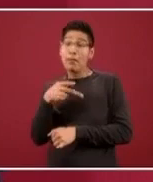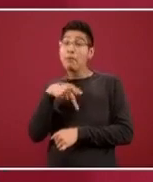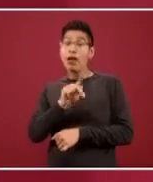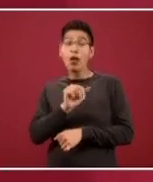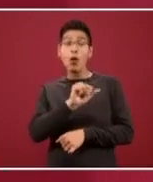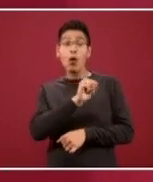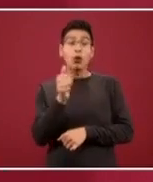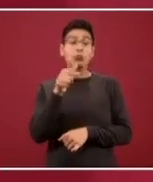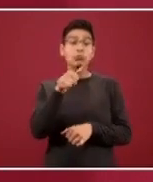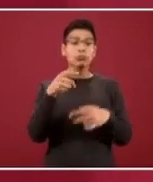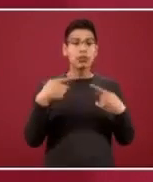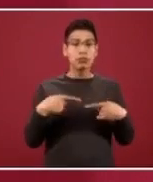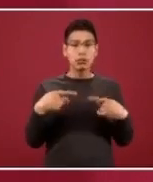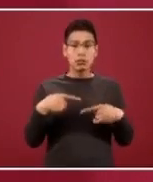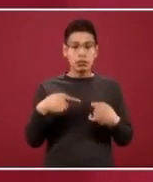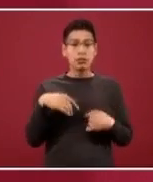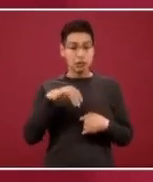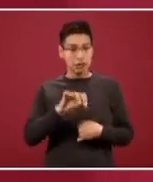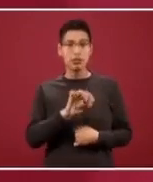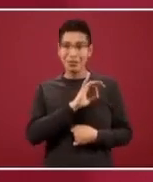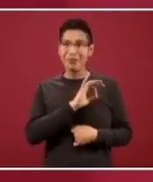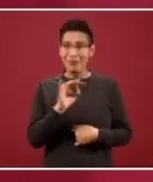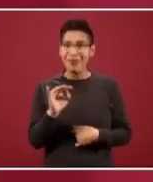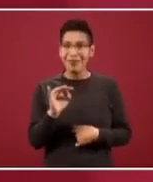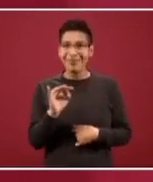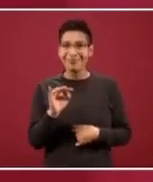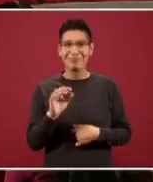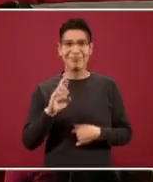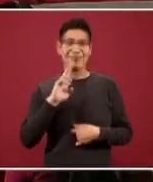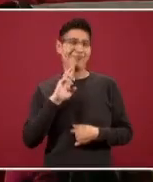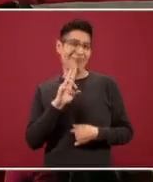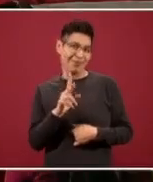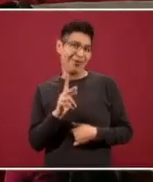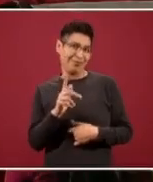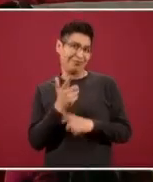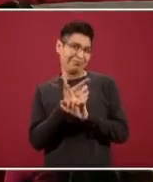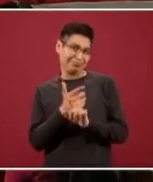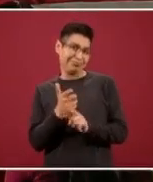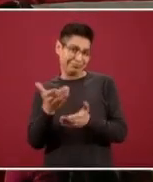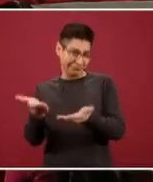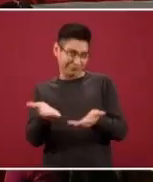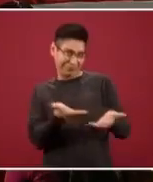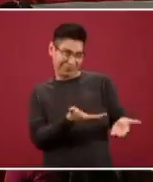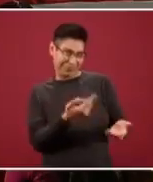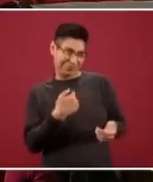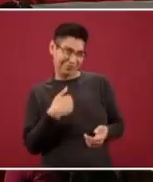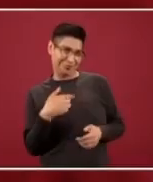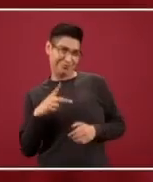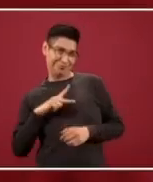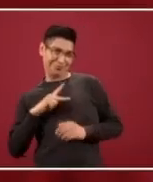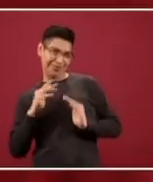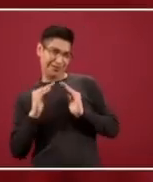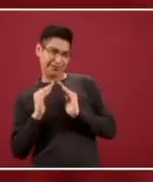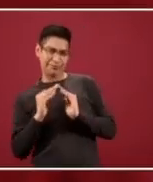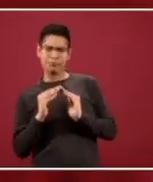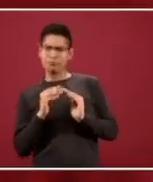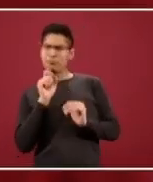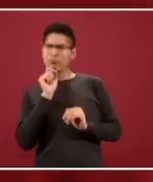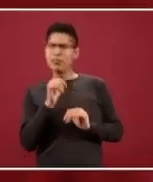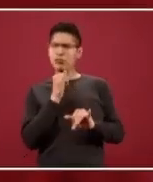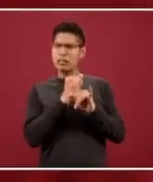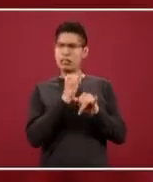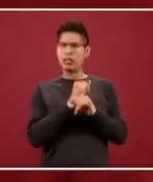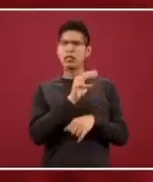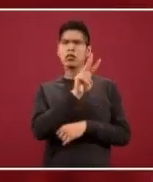lo requiera. En la página web de coronavirus, que es